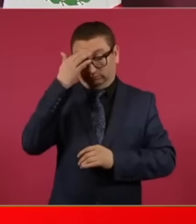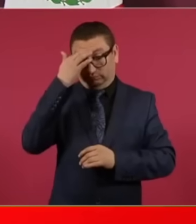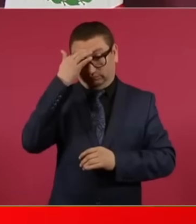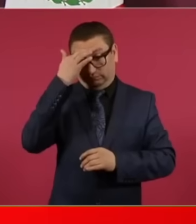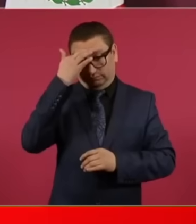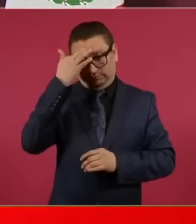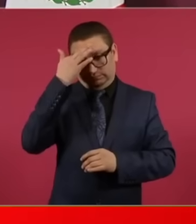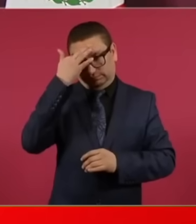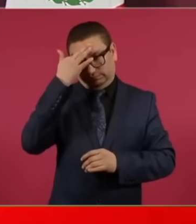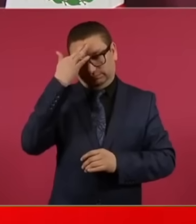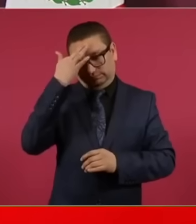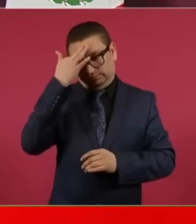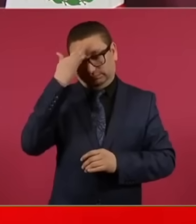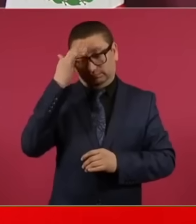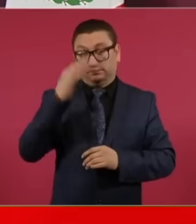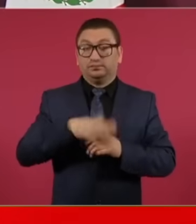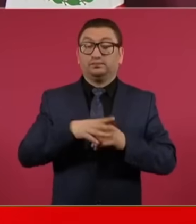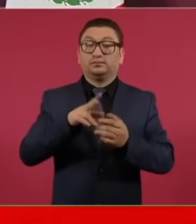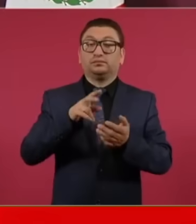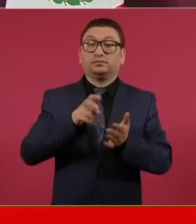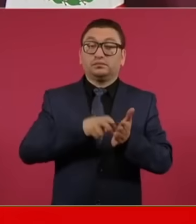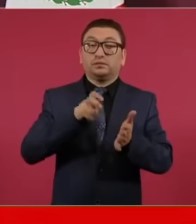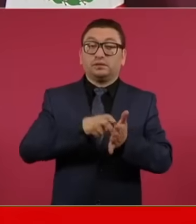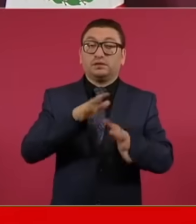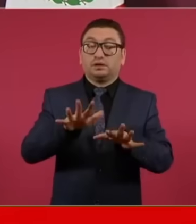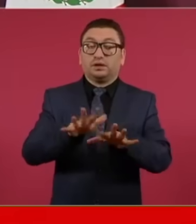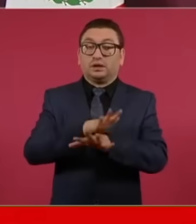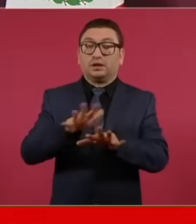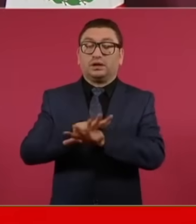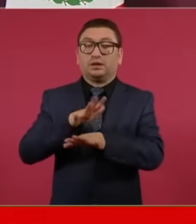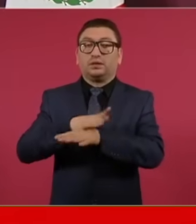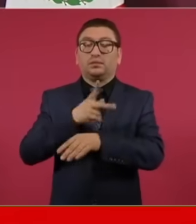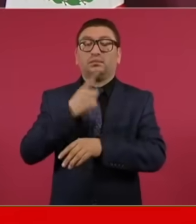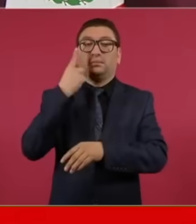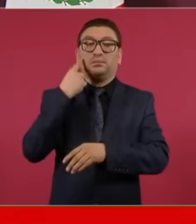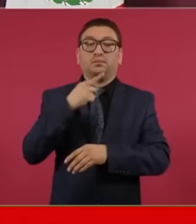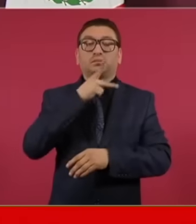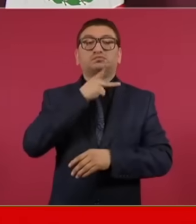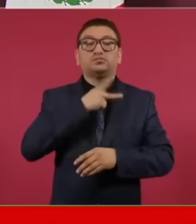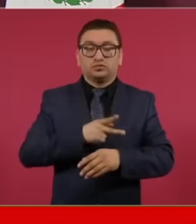con esa reforma energética iba a llegar mucha inversión extranjera,